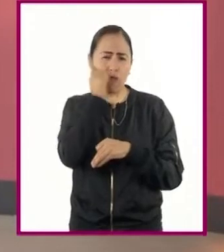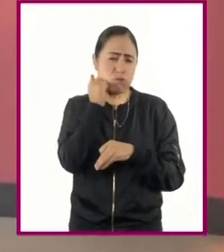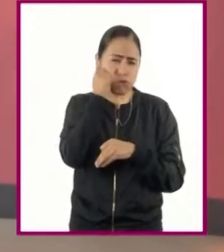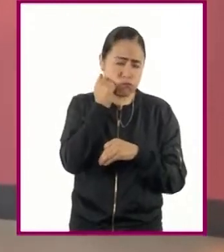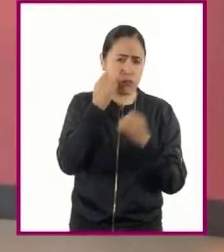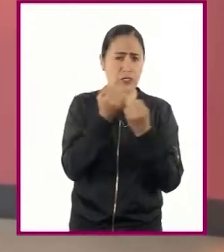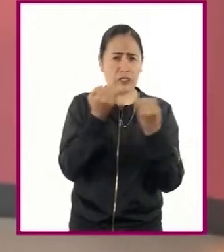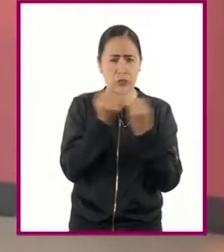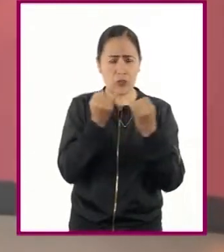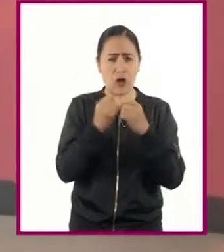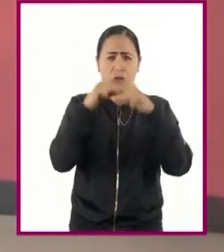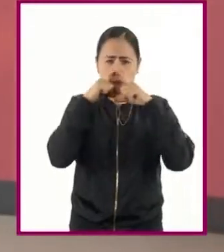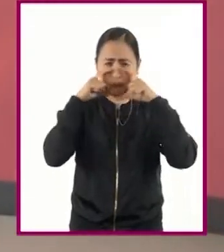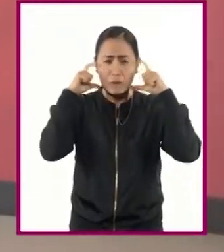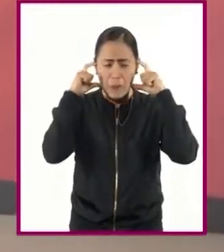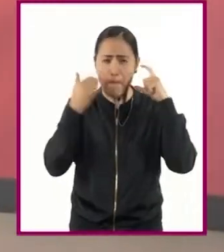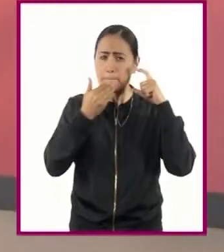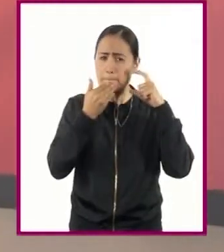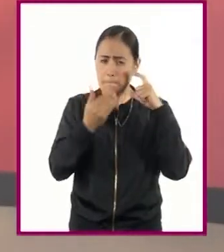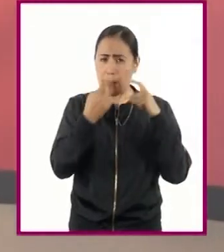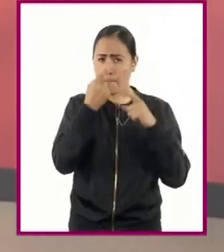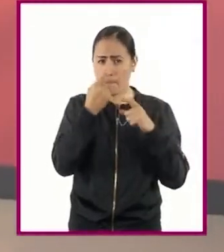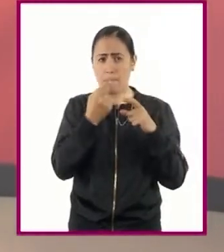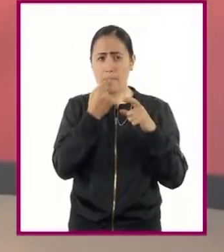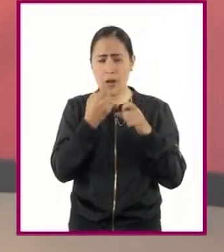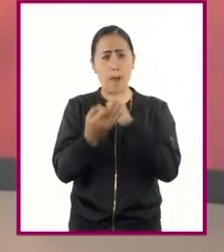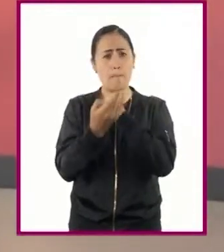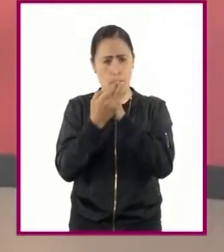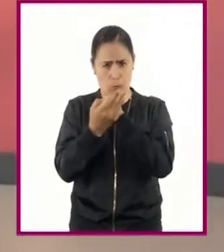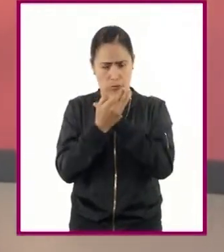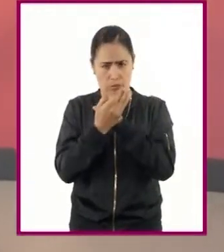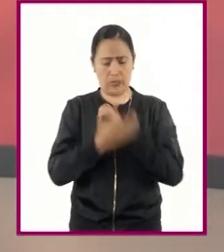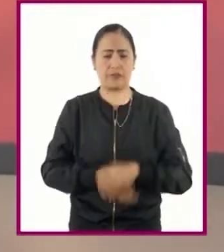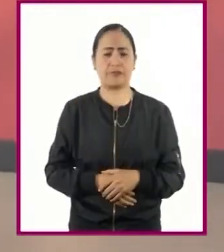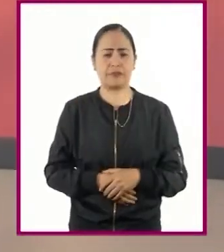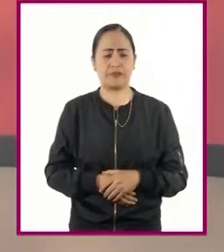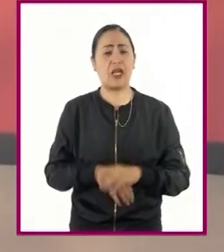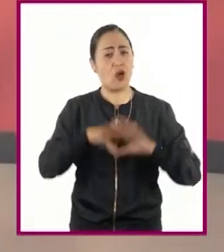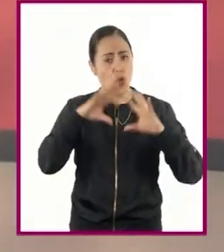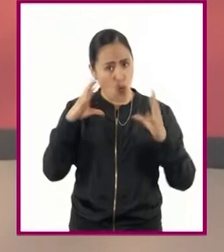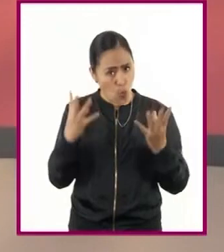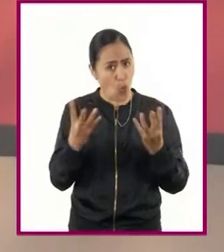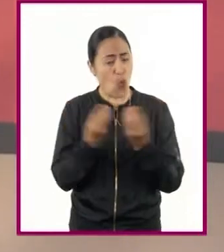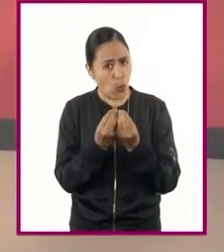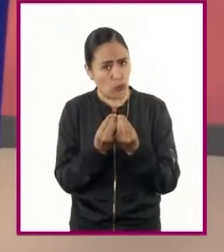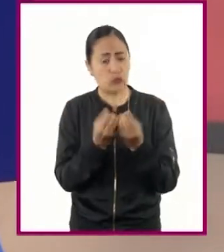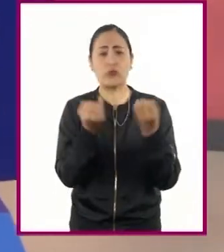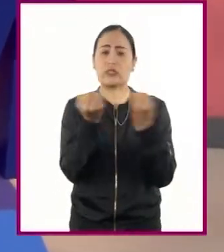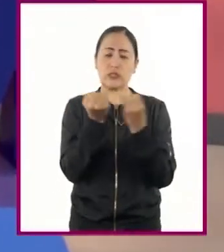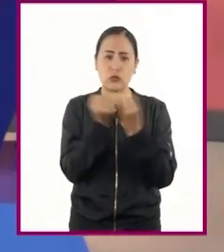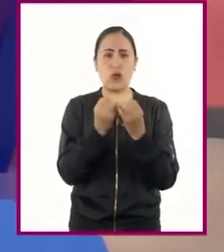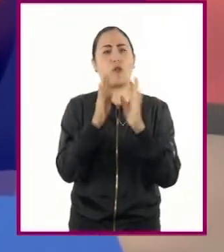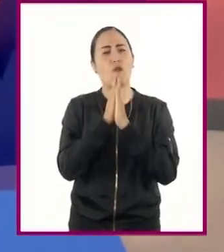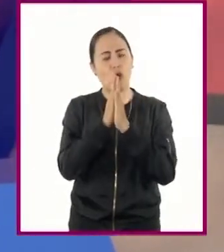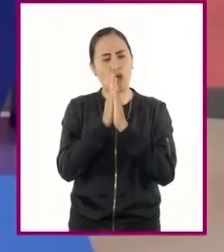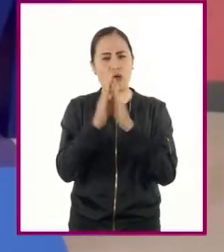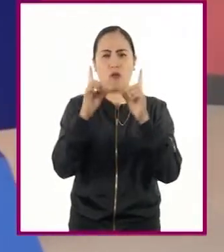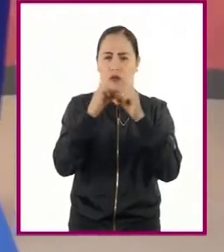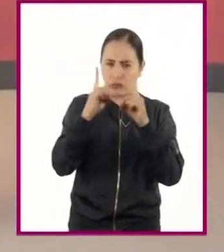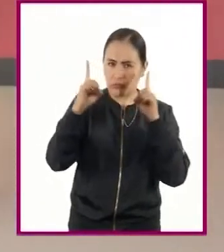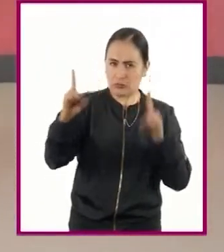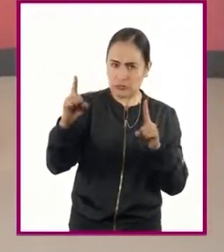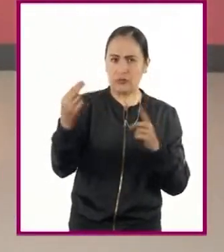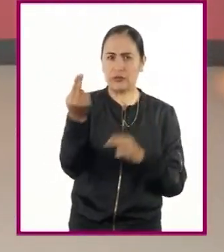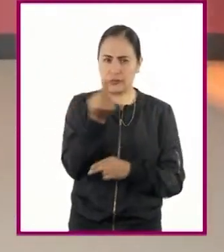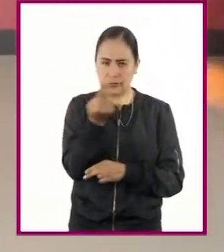el cubrebocas adecuadamente de forma que proteja nariz y boca. Y aunque juntos, guardar y pedir la sana